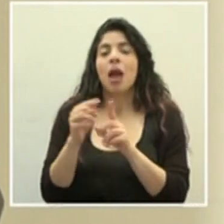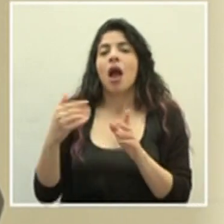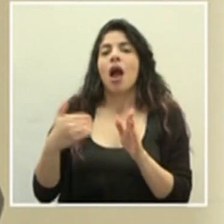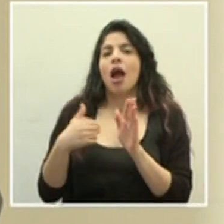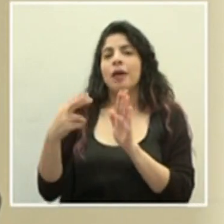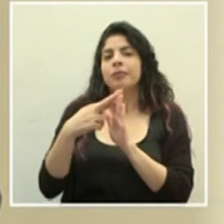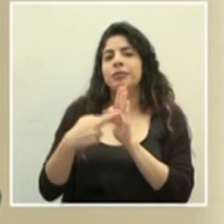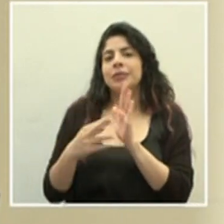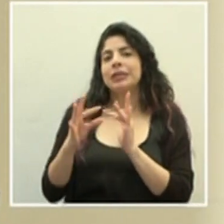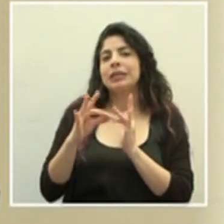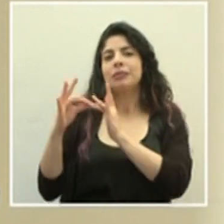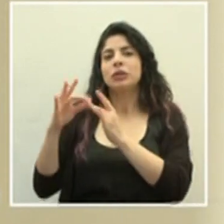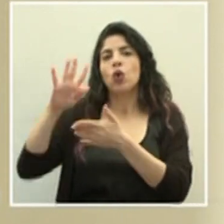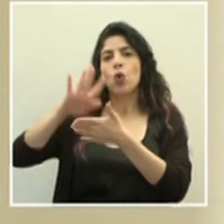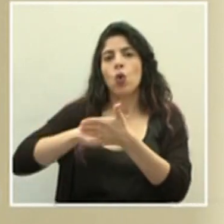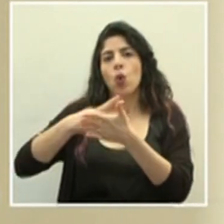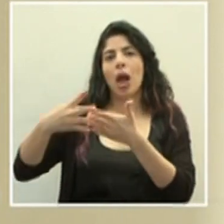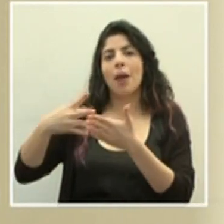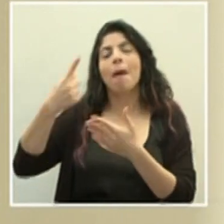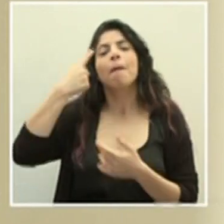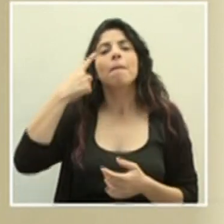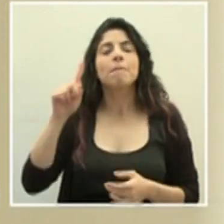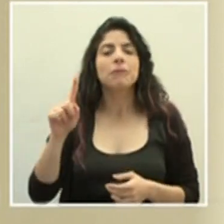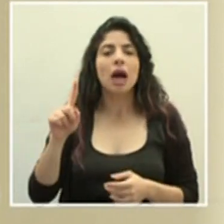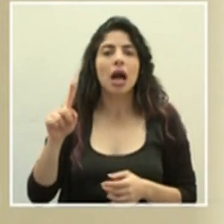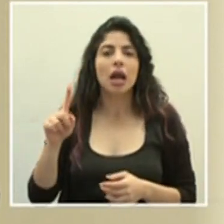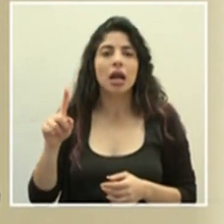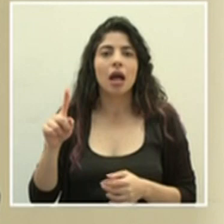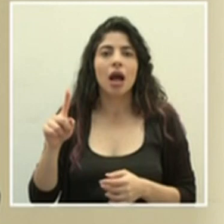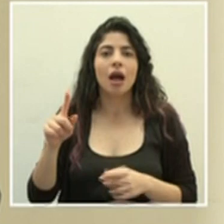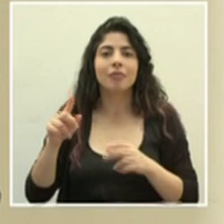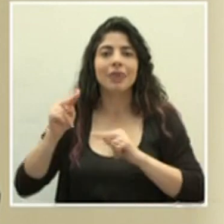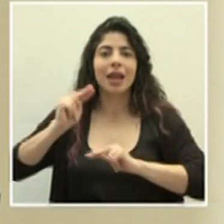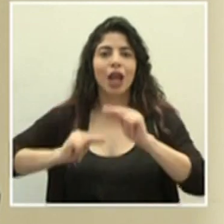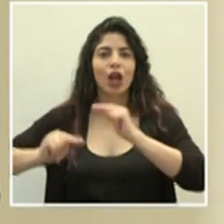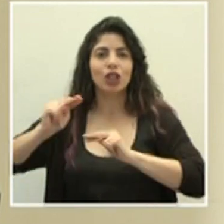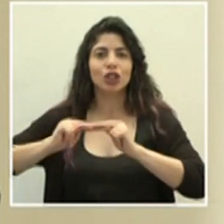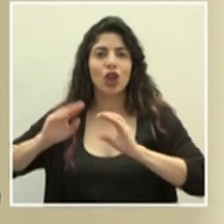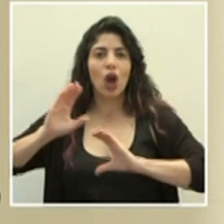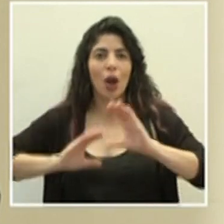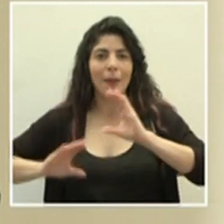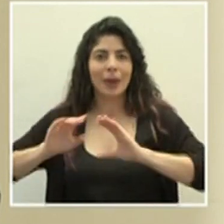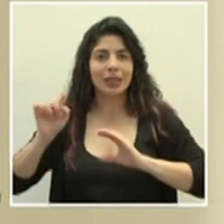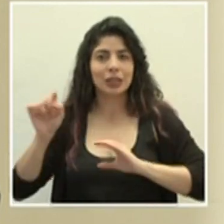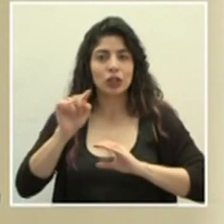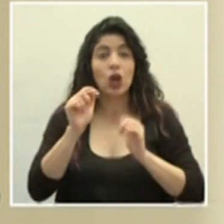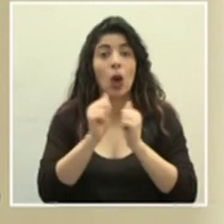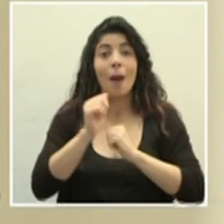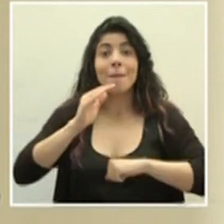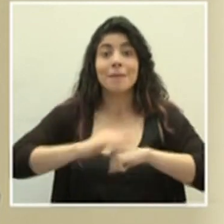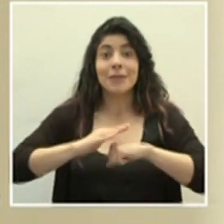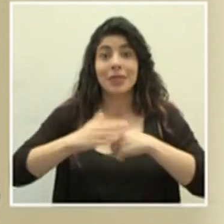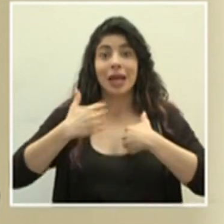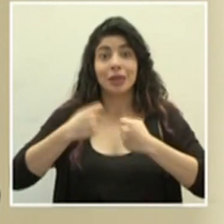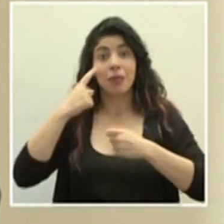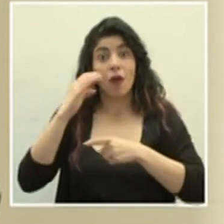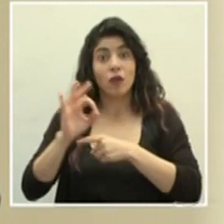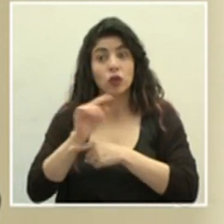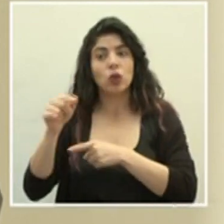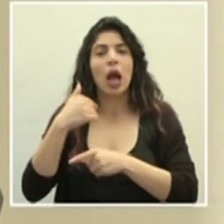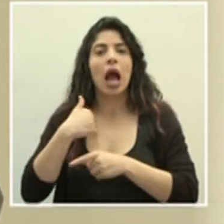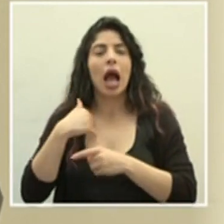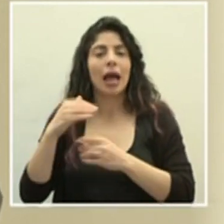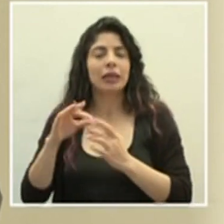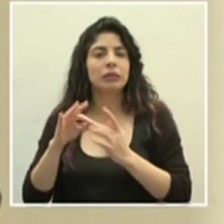regulación especial de horario para los establecimientos comerciales con permiso sanitario de funcionamiento.